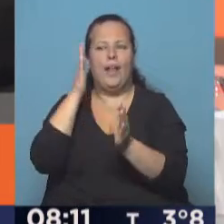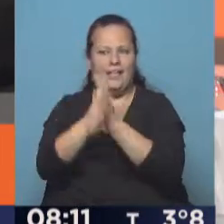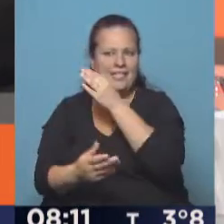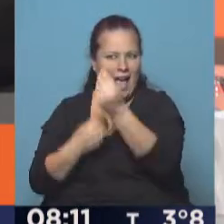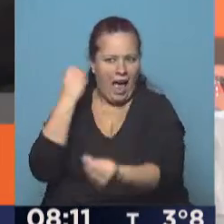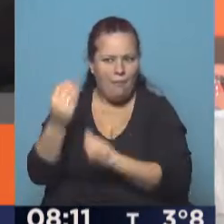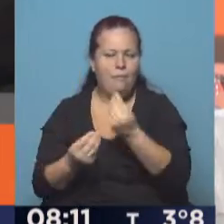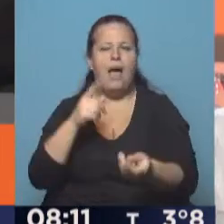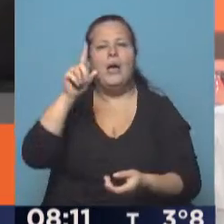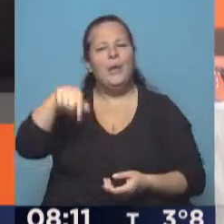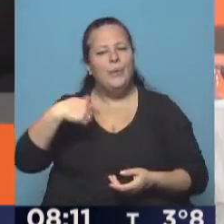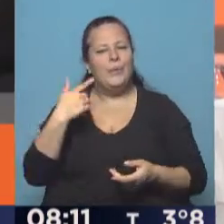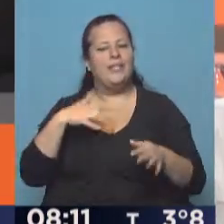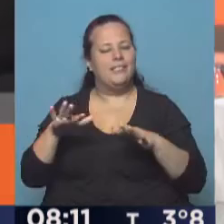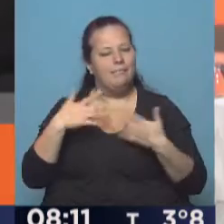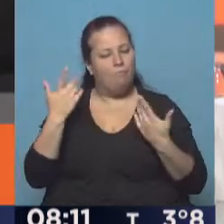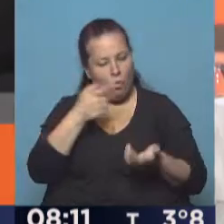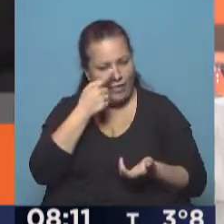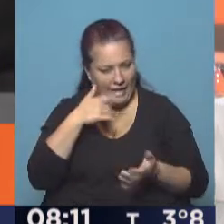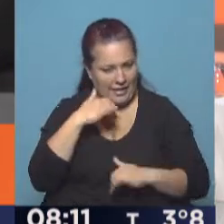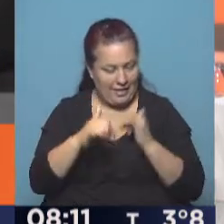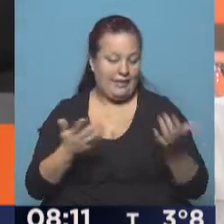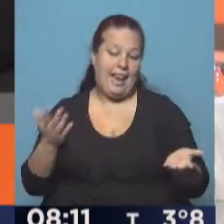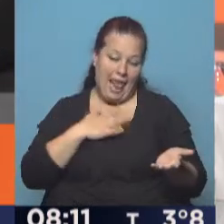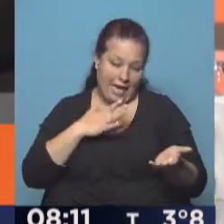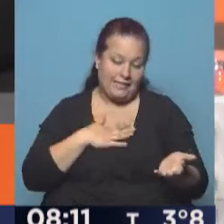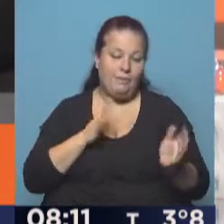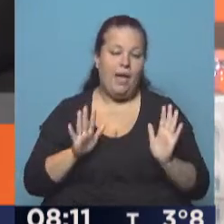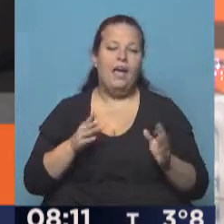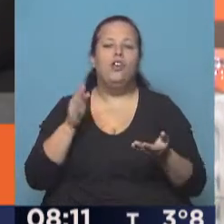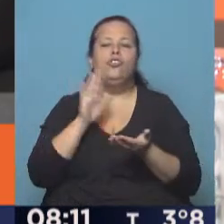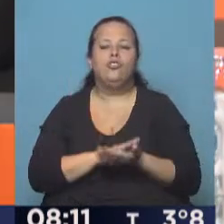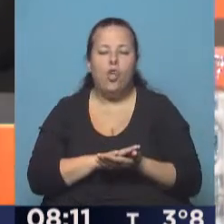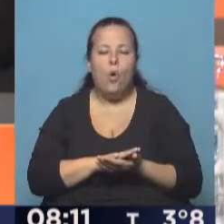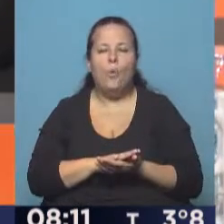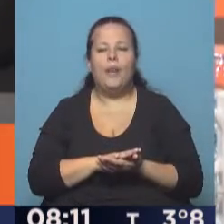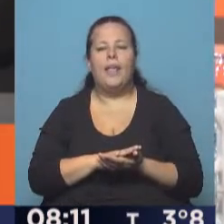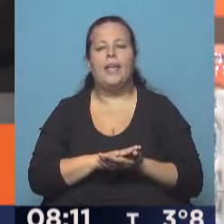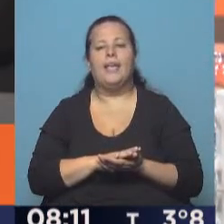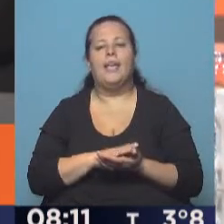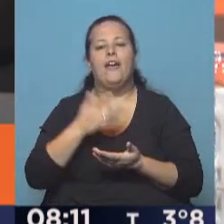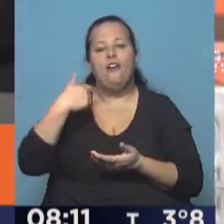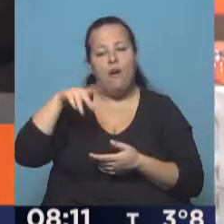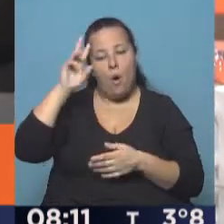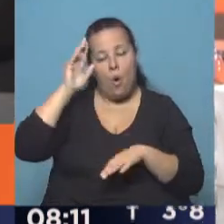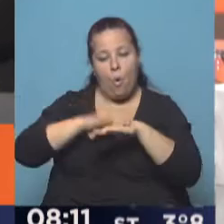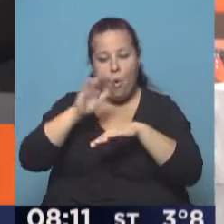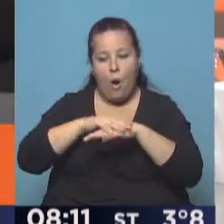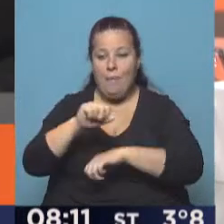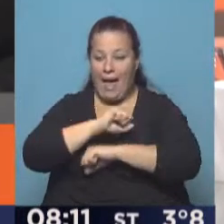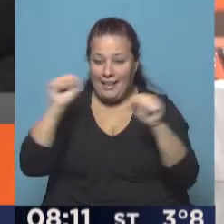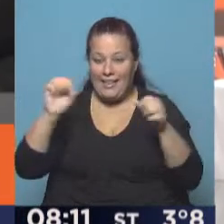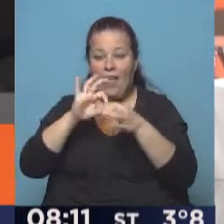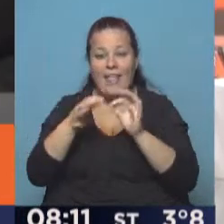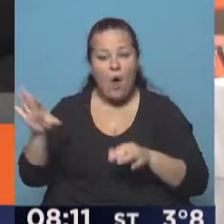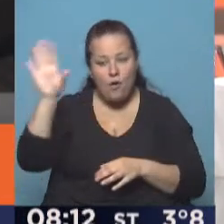ha dado una circunstancia que me parece bastante interesante, lamentablemente interesante, que tiene que ver con que los autores de la mayoría de los atentados en